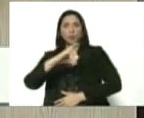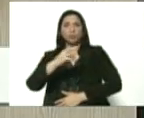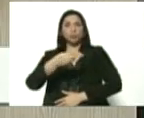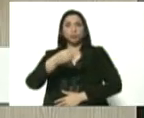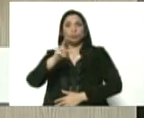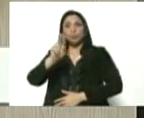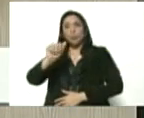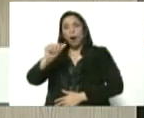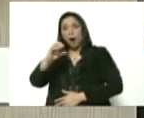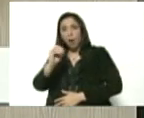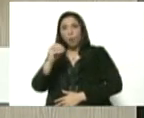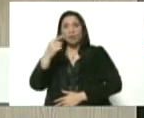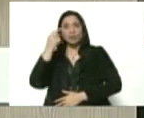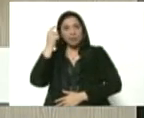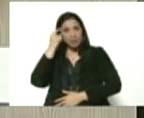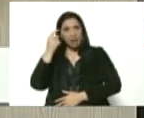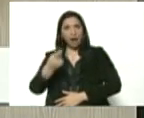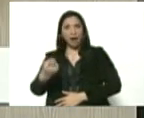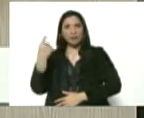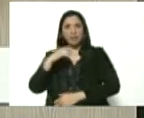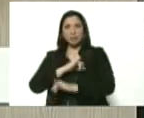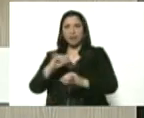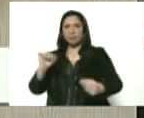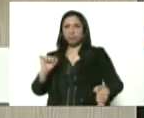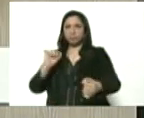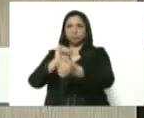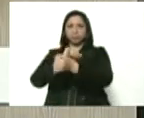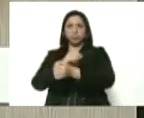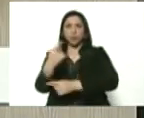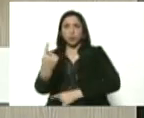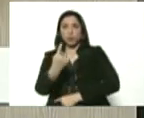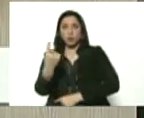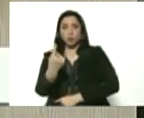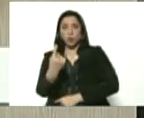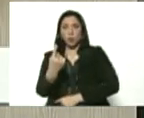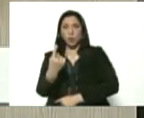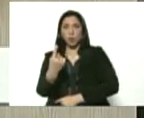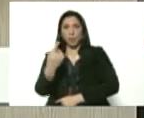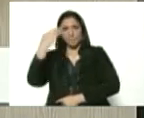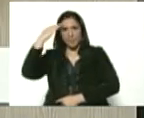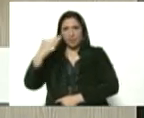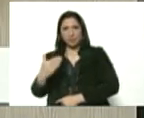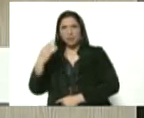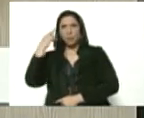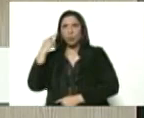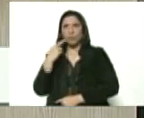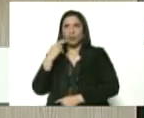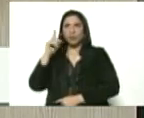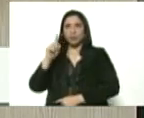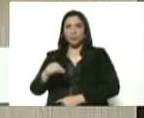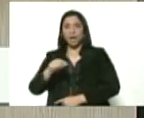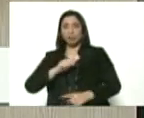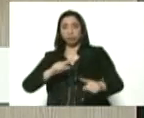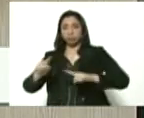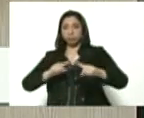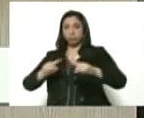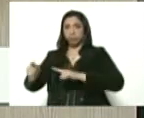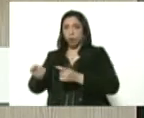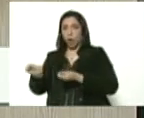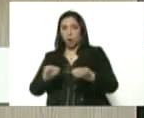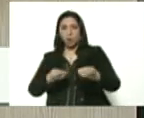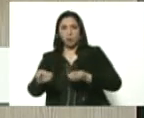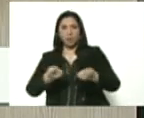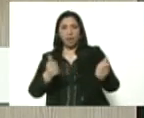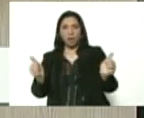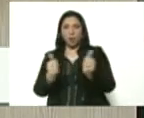ayer, que capturó solo con la milicia bolivariana y la acción coordinada con la Armada